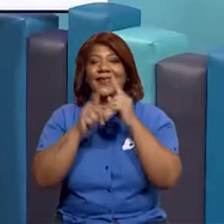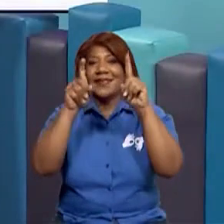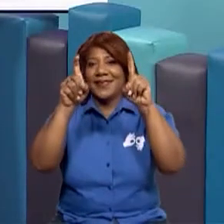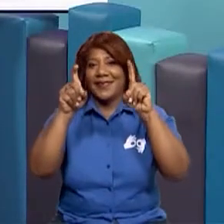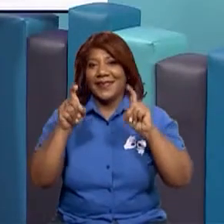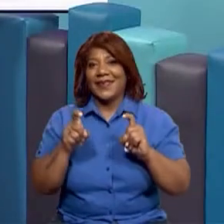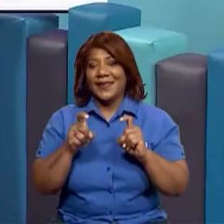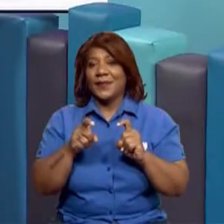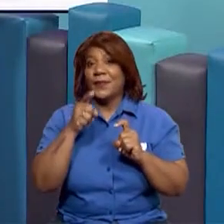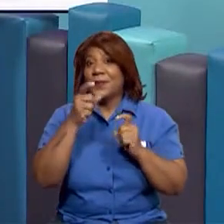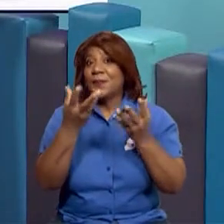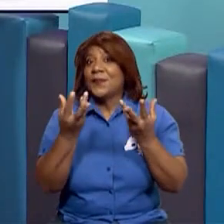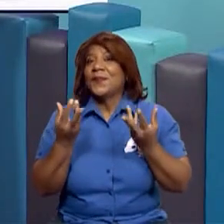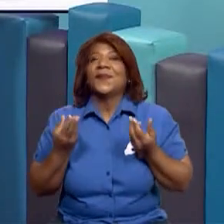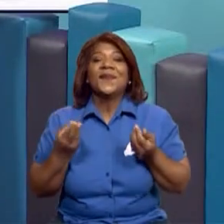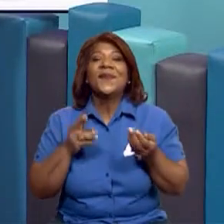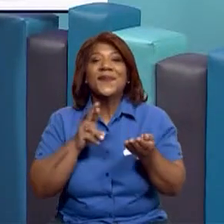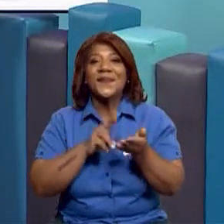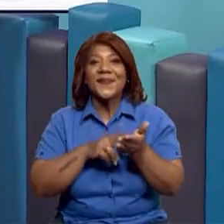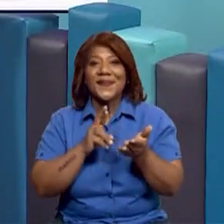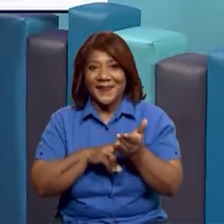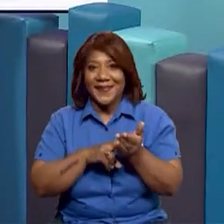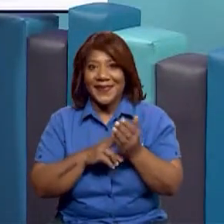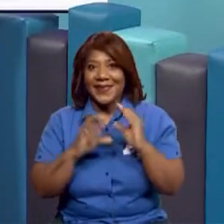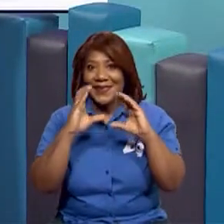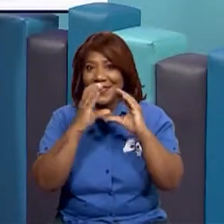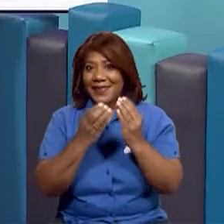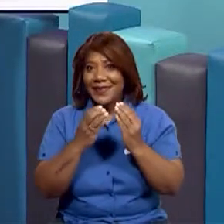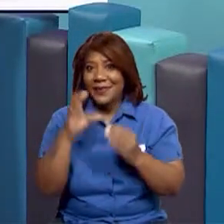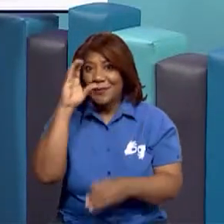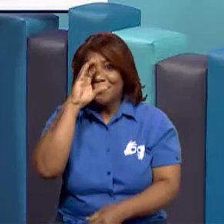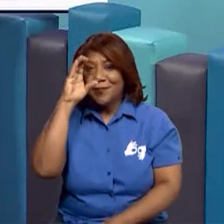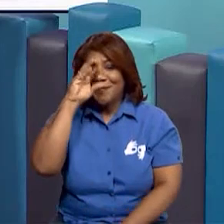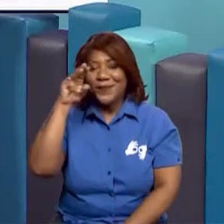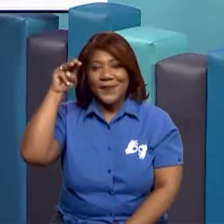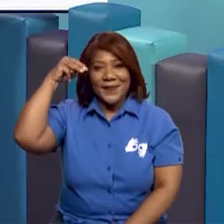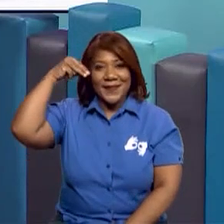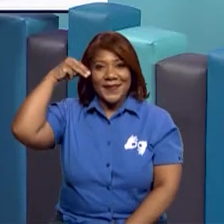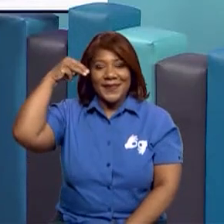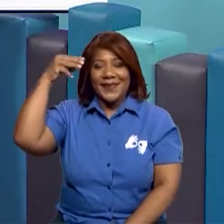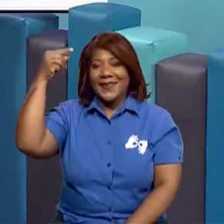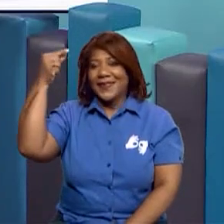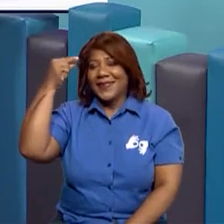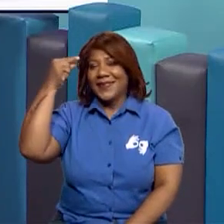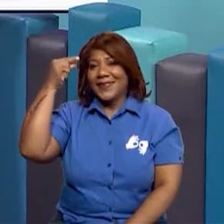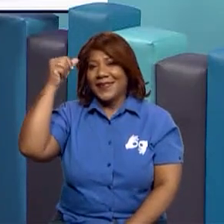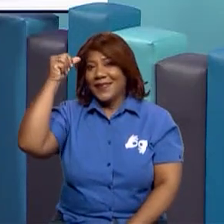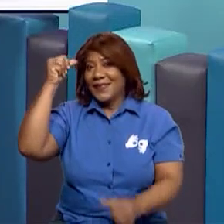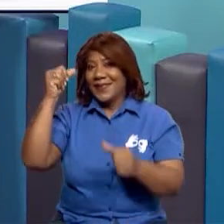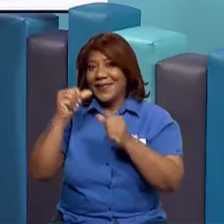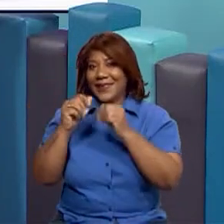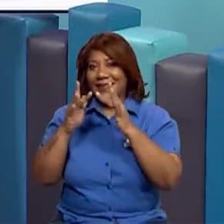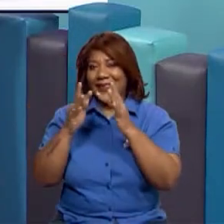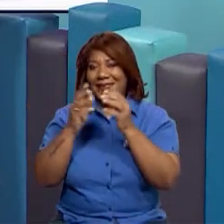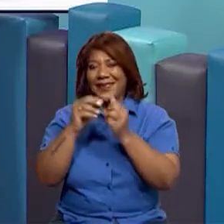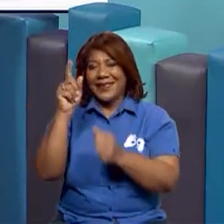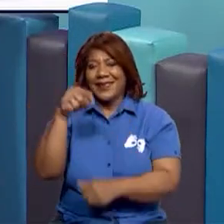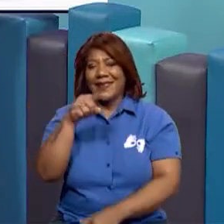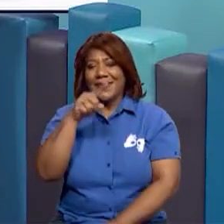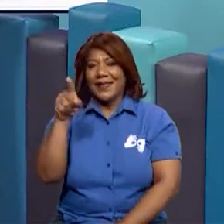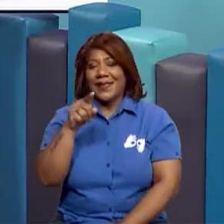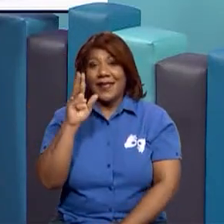en este proyecto educativo. Y si quieres revivir estas clases, puedes verlas a través de la aplicación de MedCongo. Recuerda,